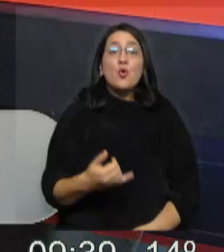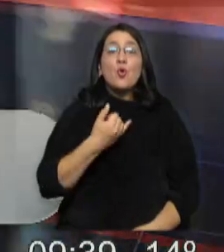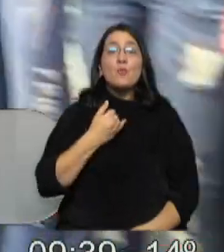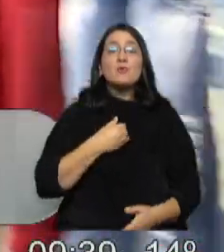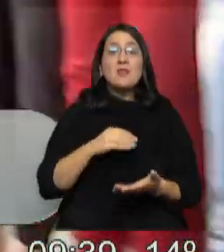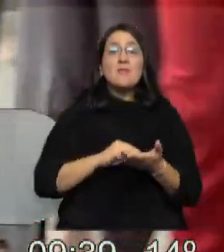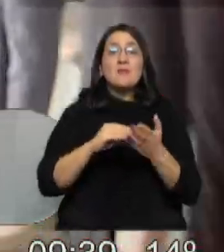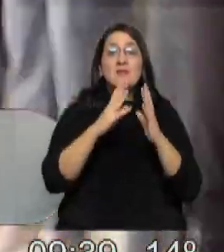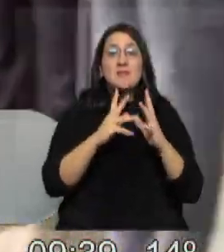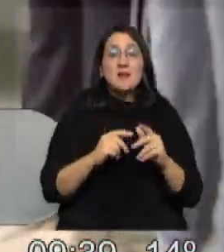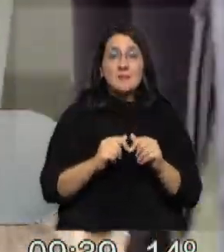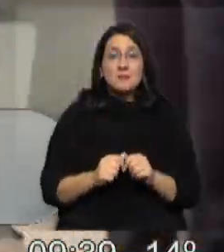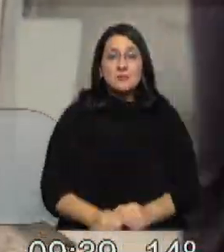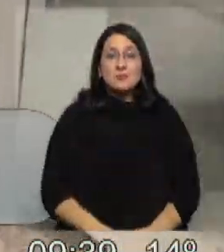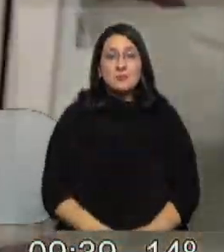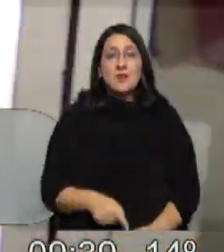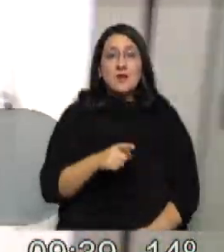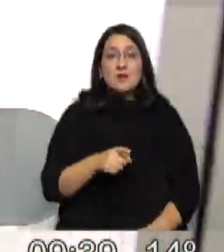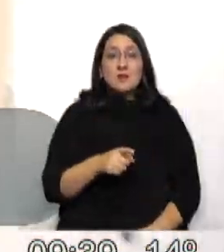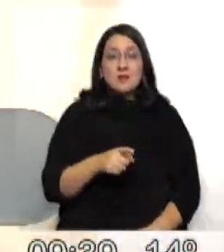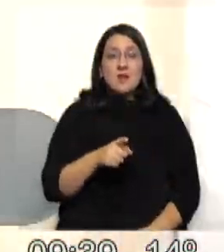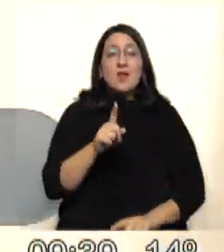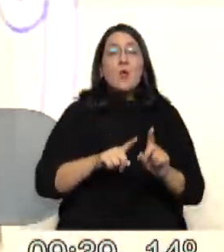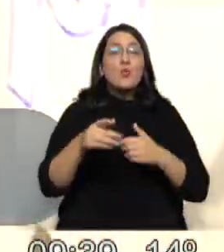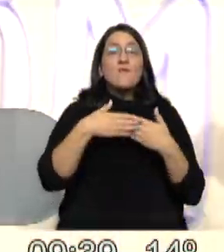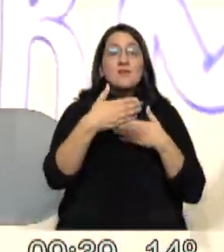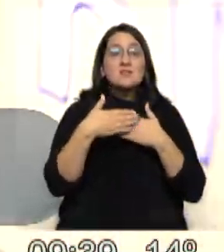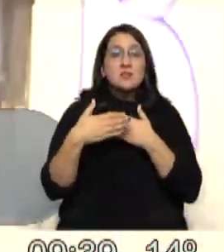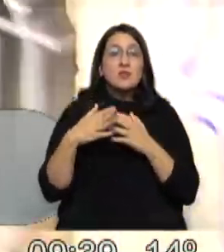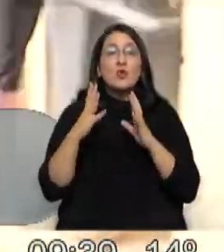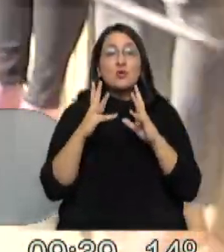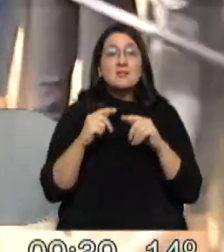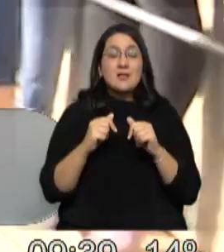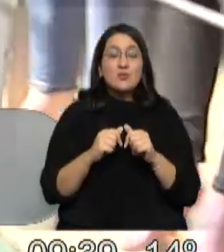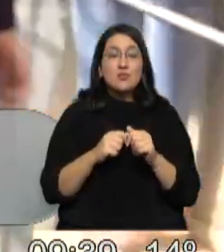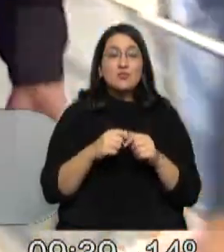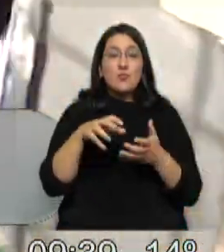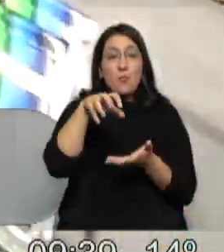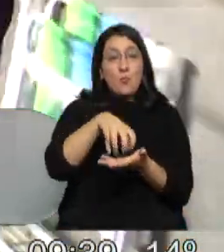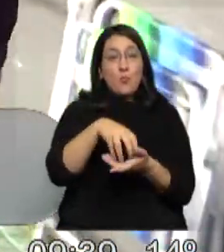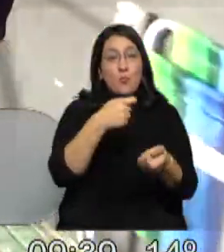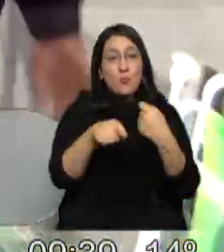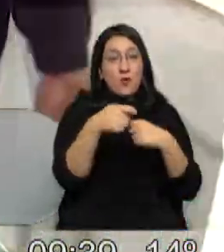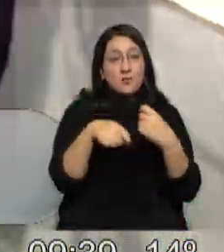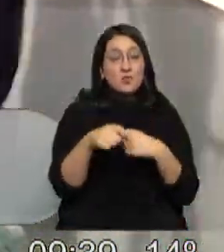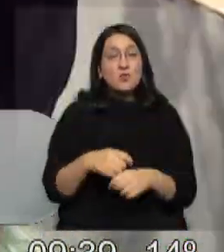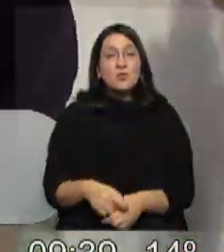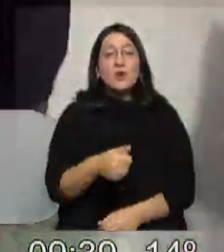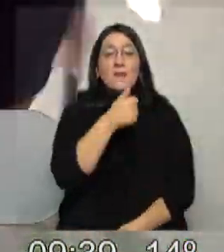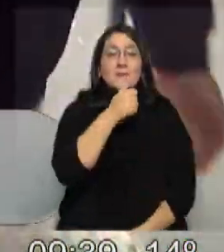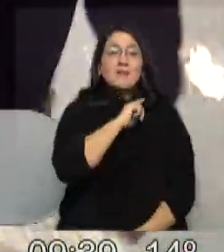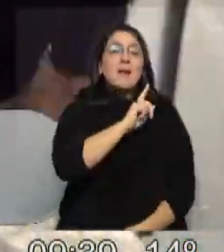administramos los uruguayos? Las uruguayas, acá tenemos un par de vecinos que están acomodando su puesto, seguramente para comenzar el día con el mate